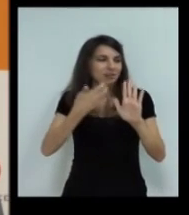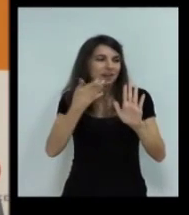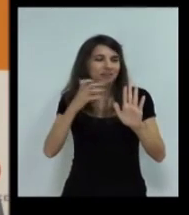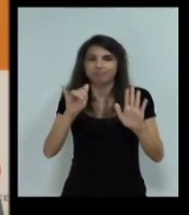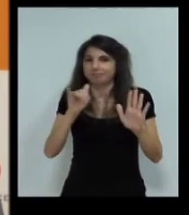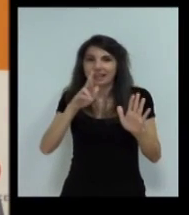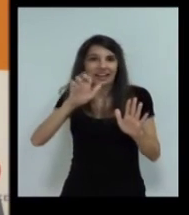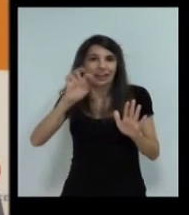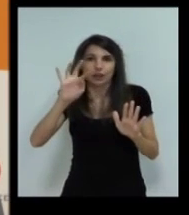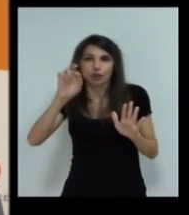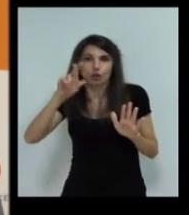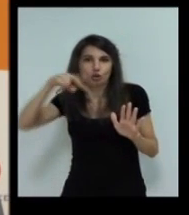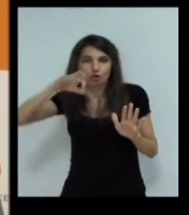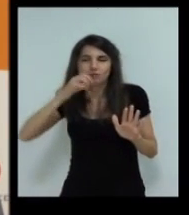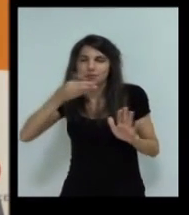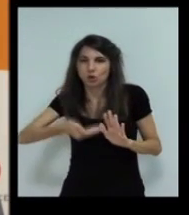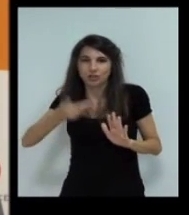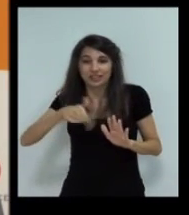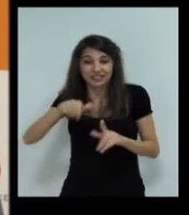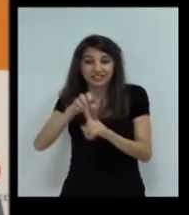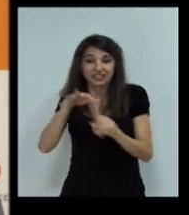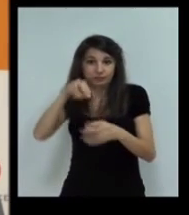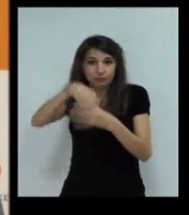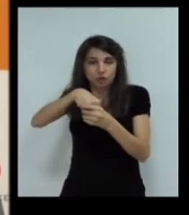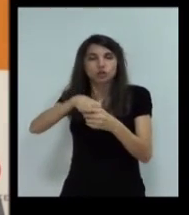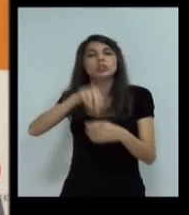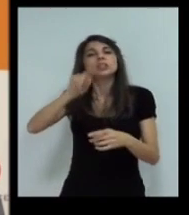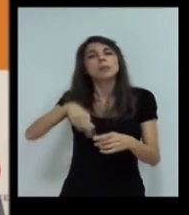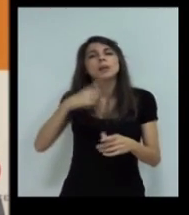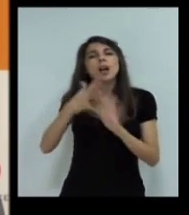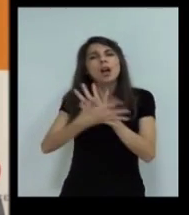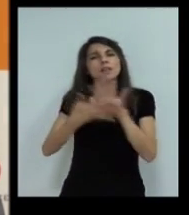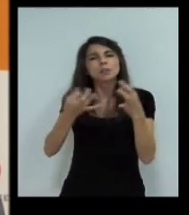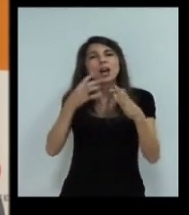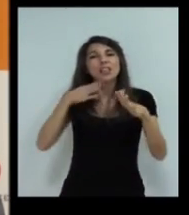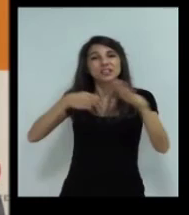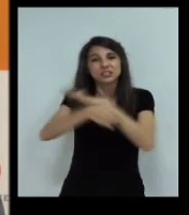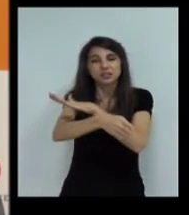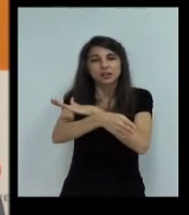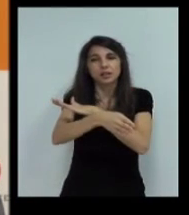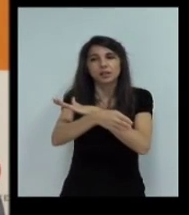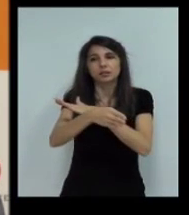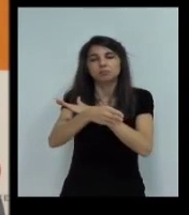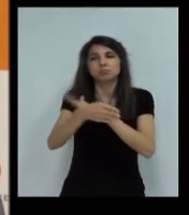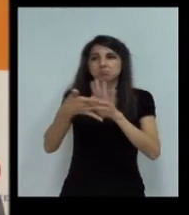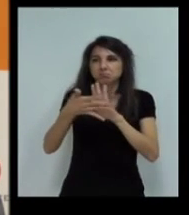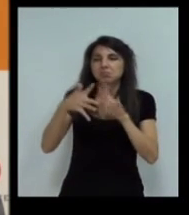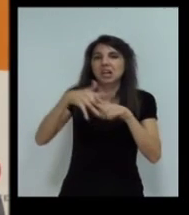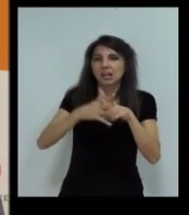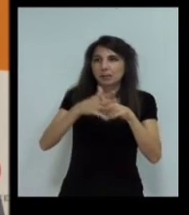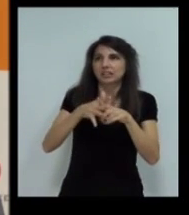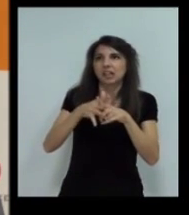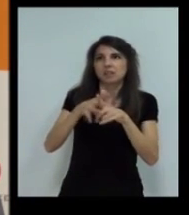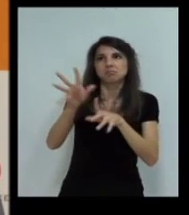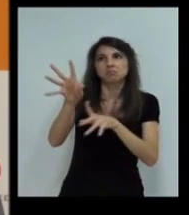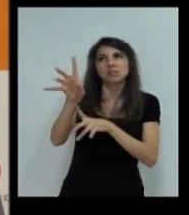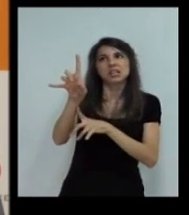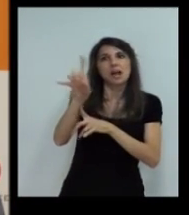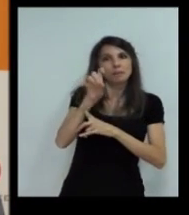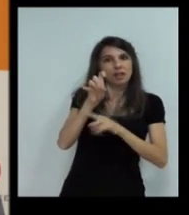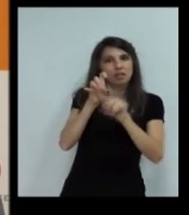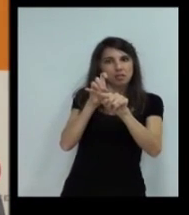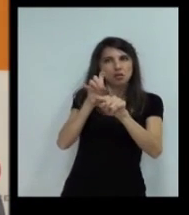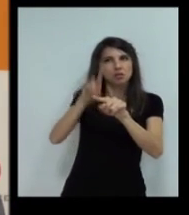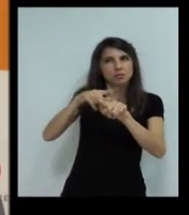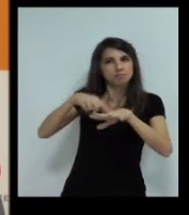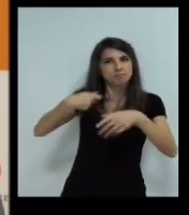ser, en estos foros. También decíamos que la accesibilidad pues es una herramienta de captación y de marketing ahora en la